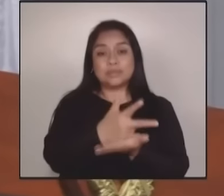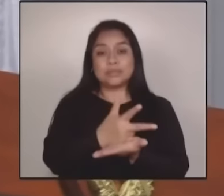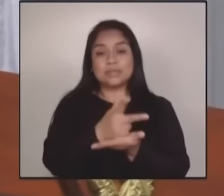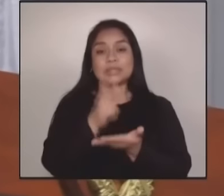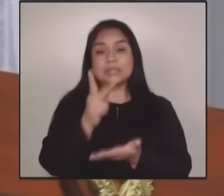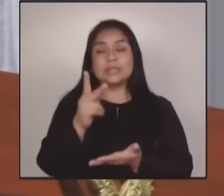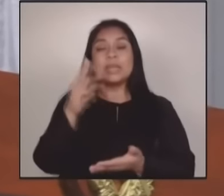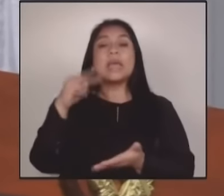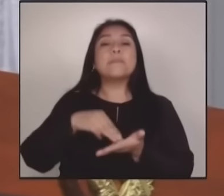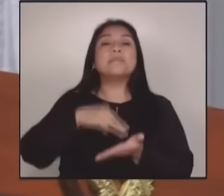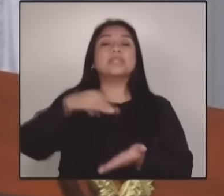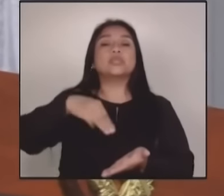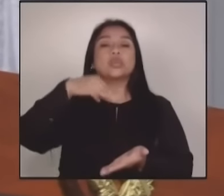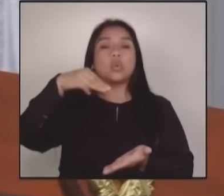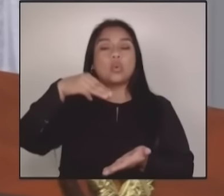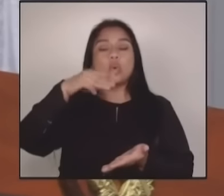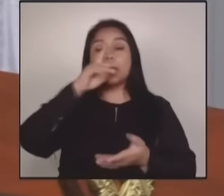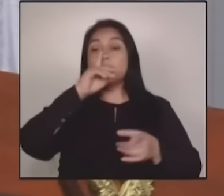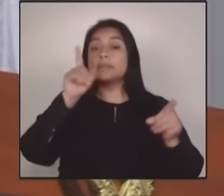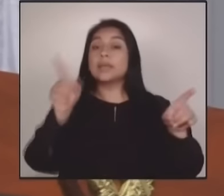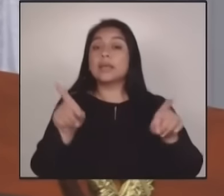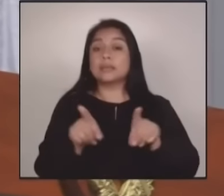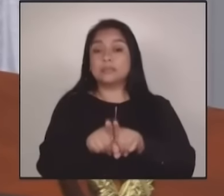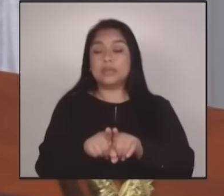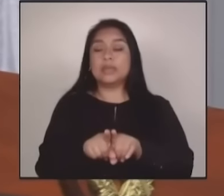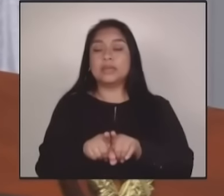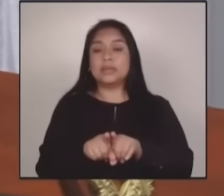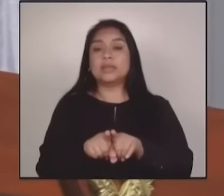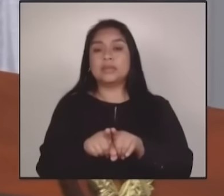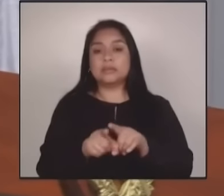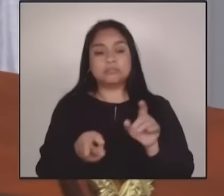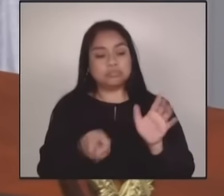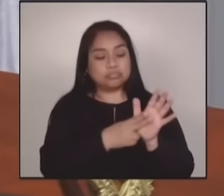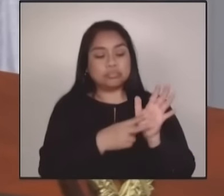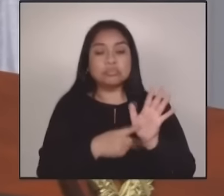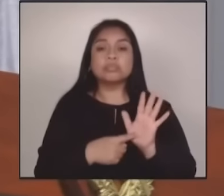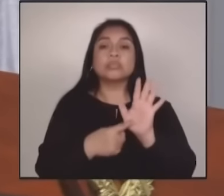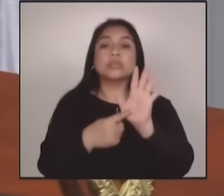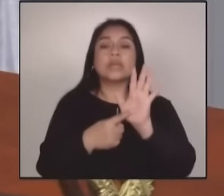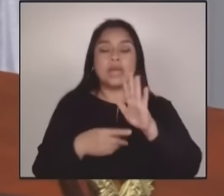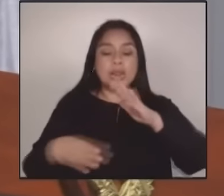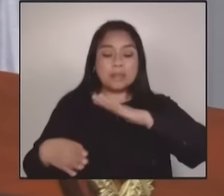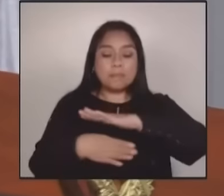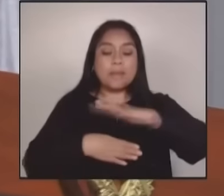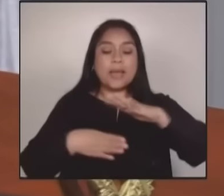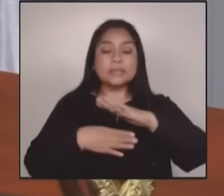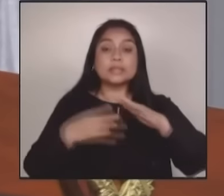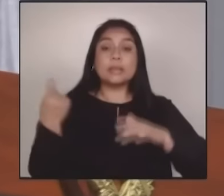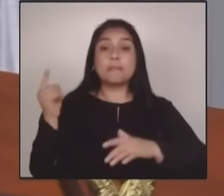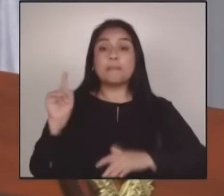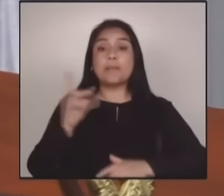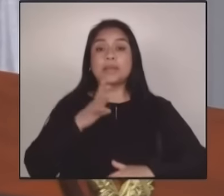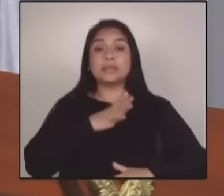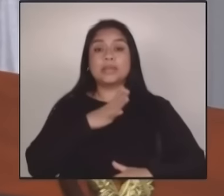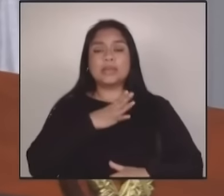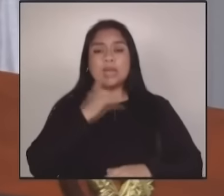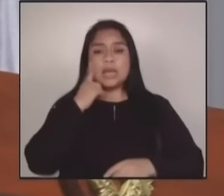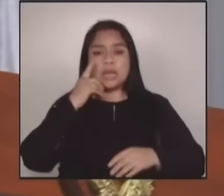Misco. Y en definitiva, sentaremos las bases para contar con la